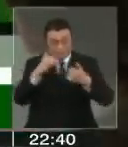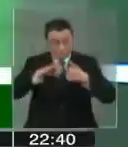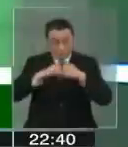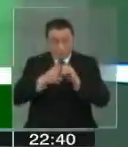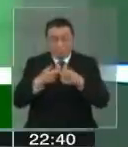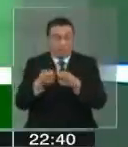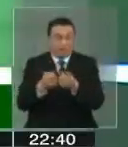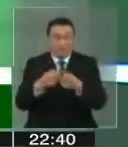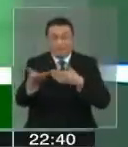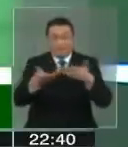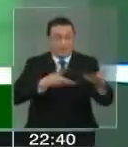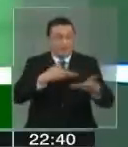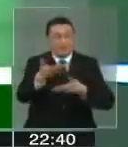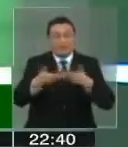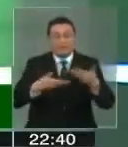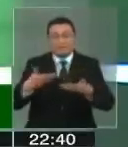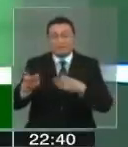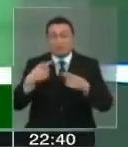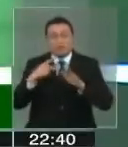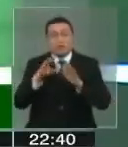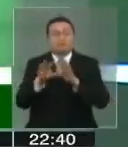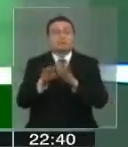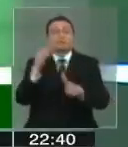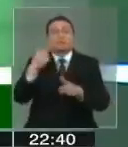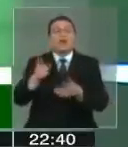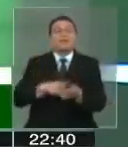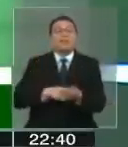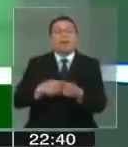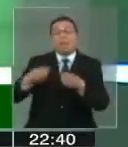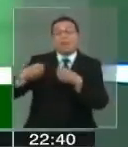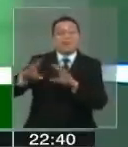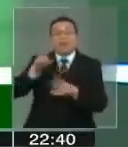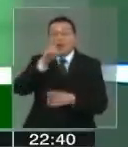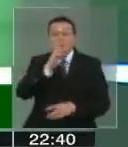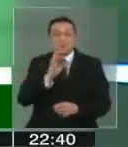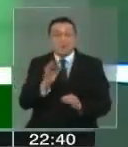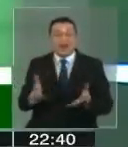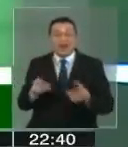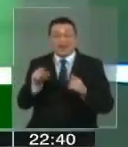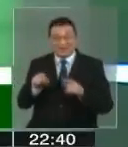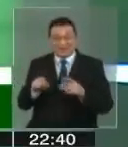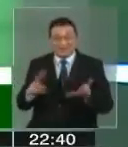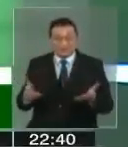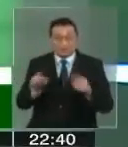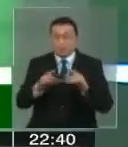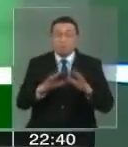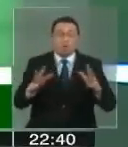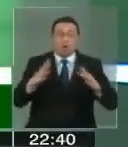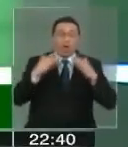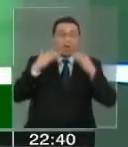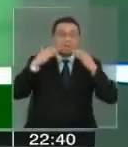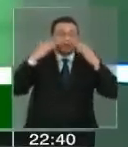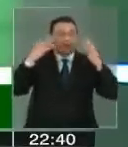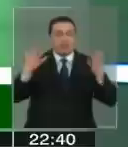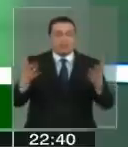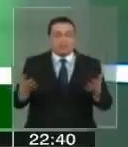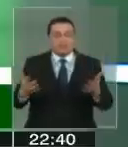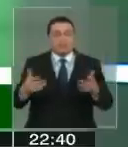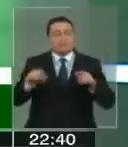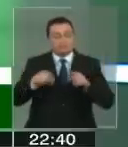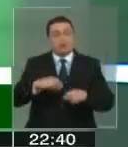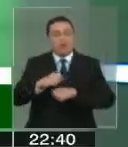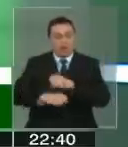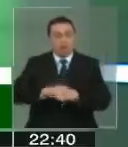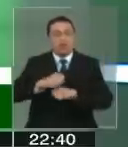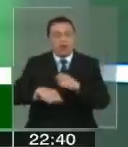nos amanecimos en el WhatsApp, como que si hubieses encontrado a esa familia perdida. Eso se convirtió, fue súper emocionante. O sea, te llevas